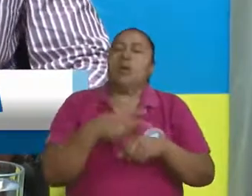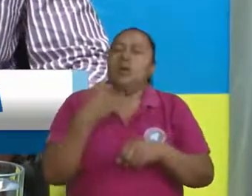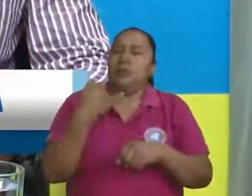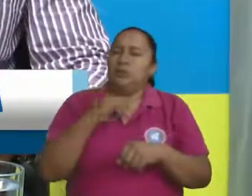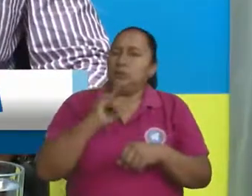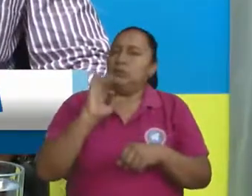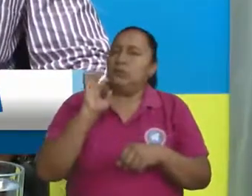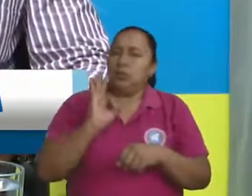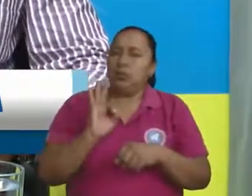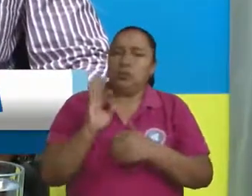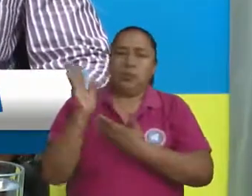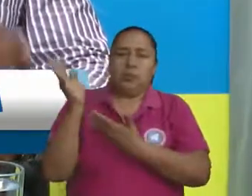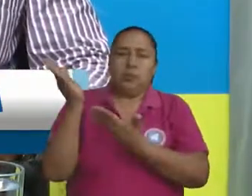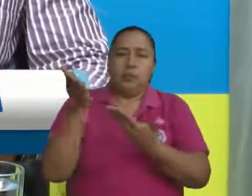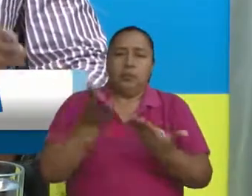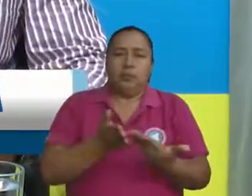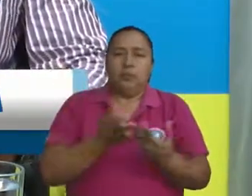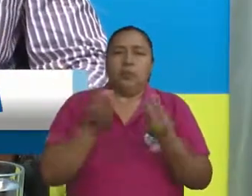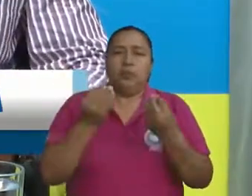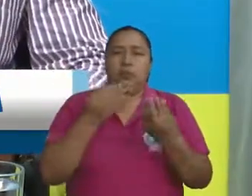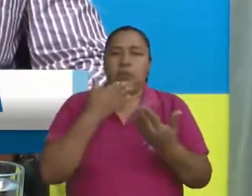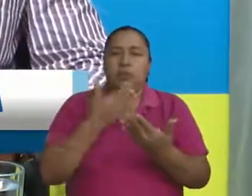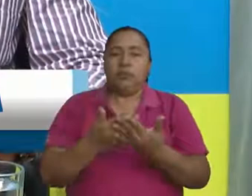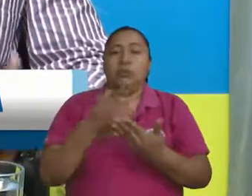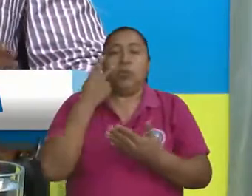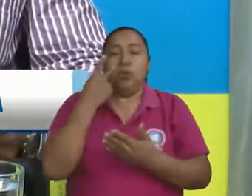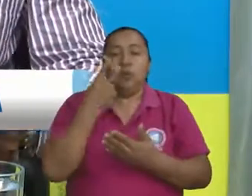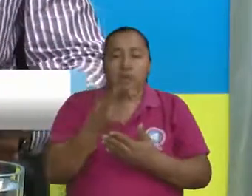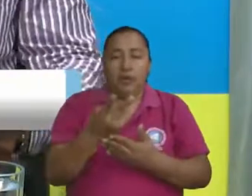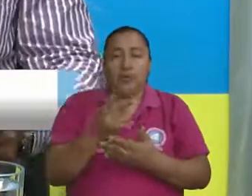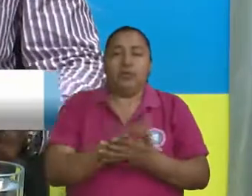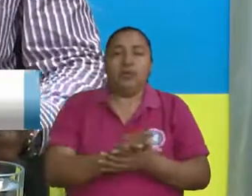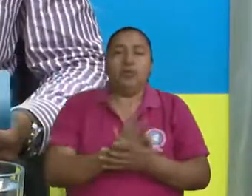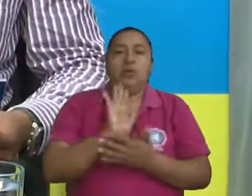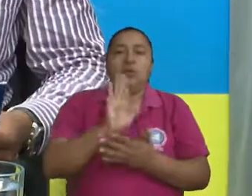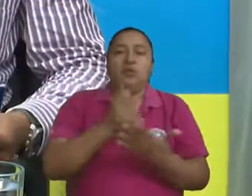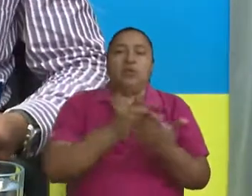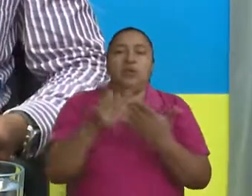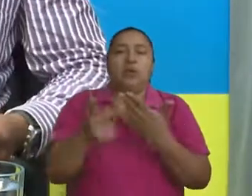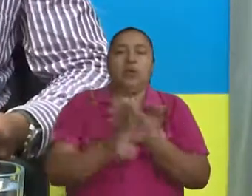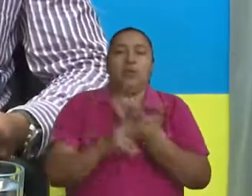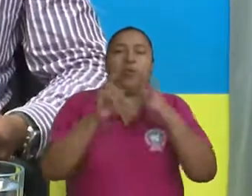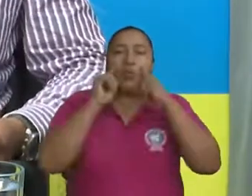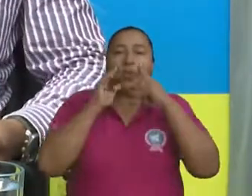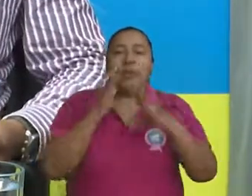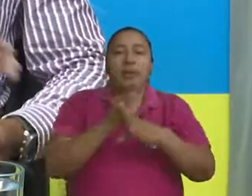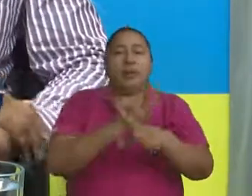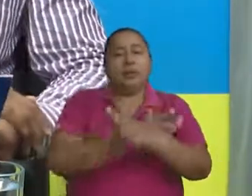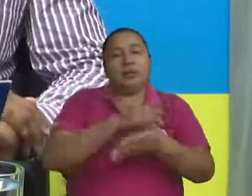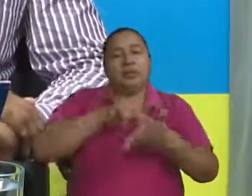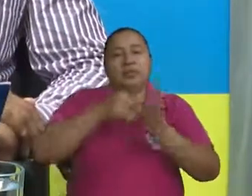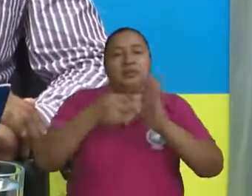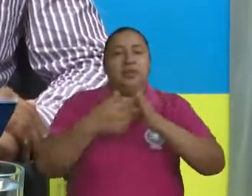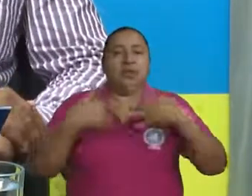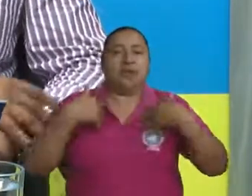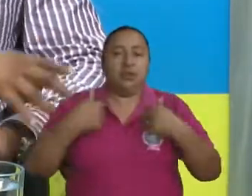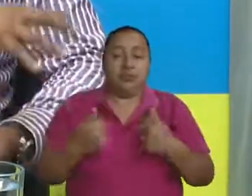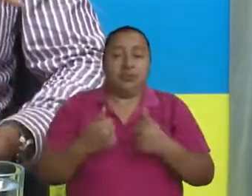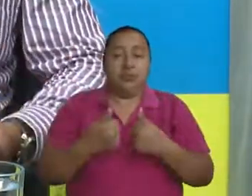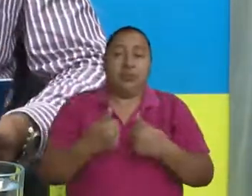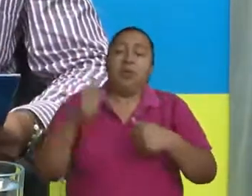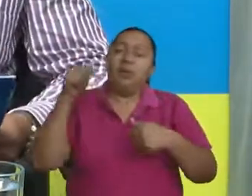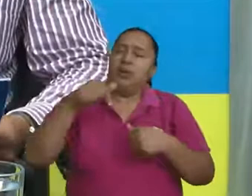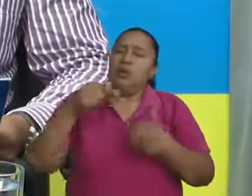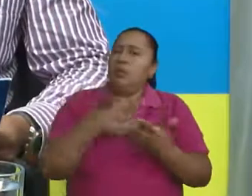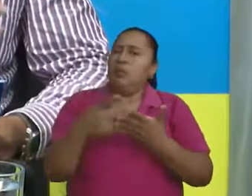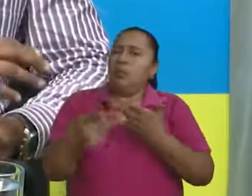supuesto, bienvenido y muchas gracias por sintonizar su programa Prevenir es Salud, un programa donde conversamos